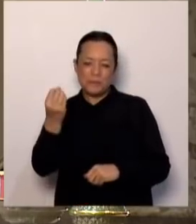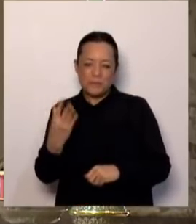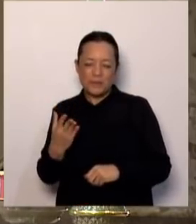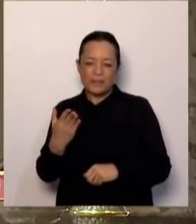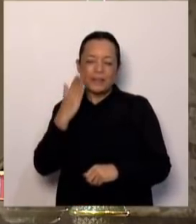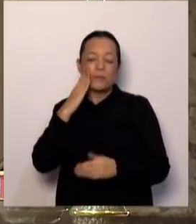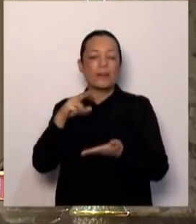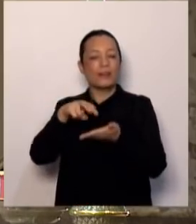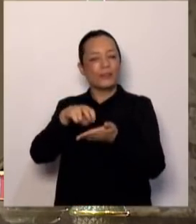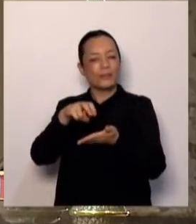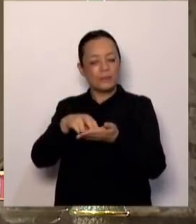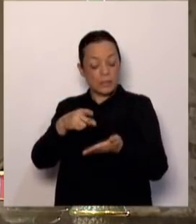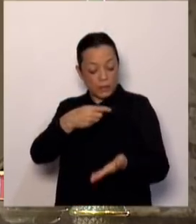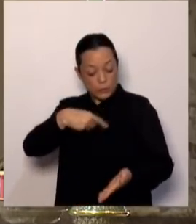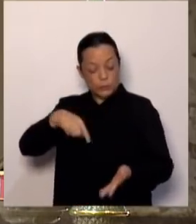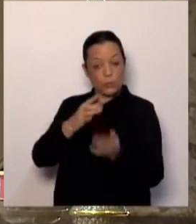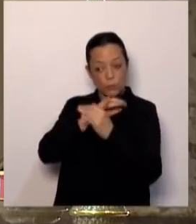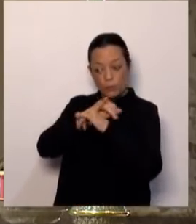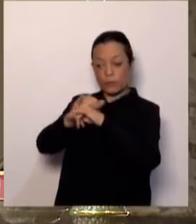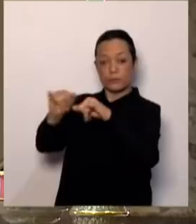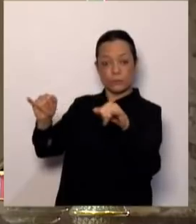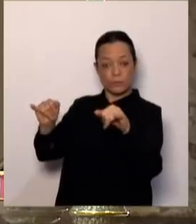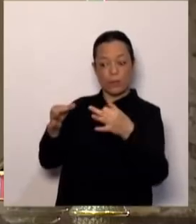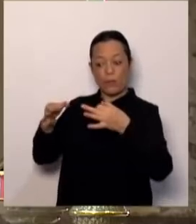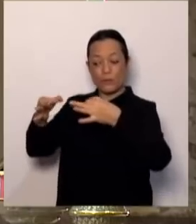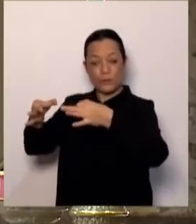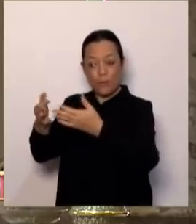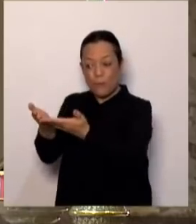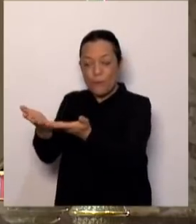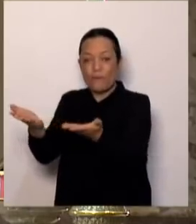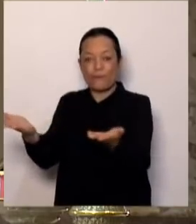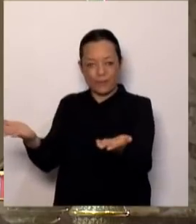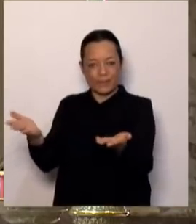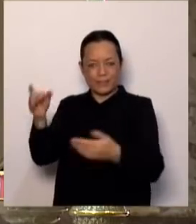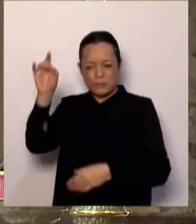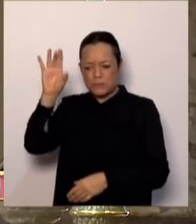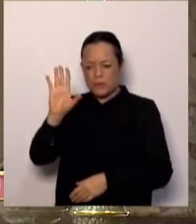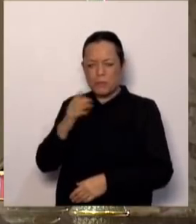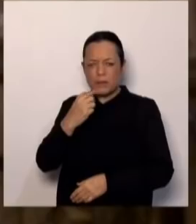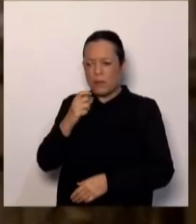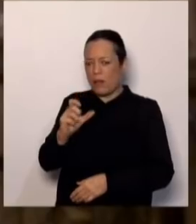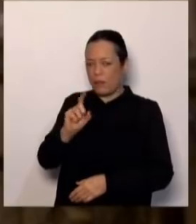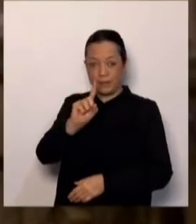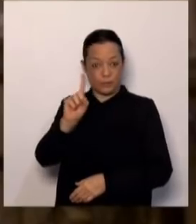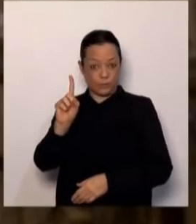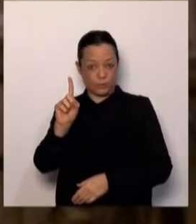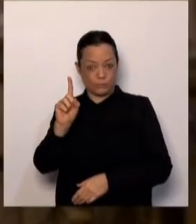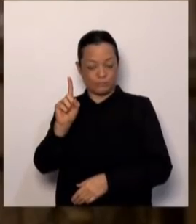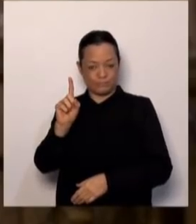noticia que les hemos anunciado llegó hasta ustedes no solamente con palabras,